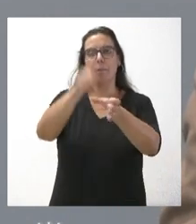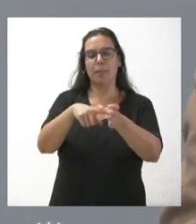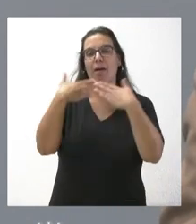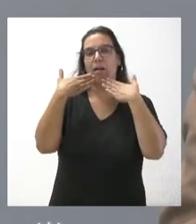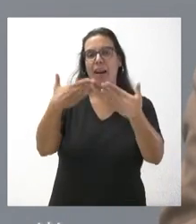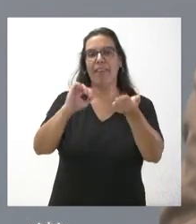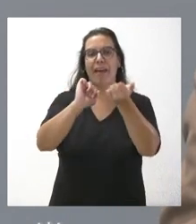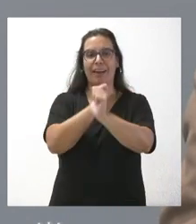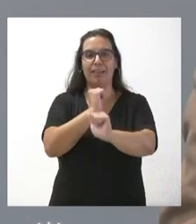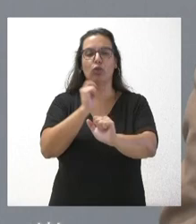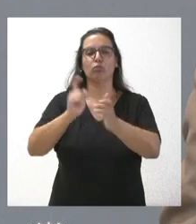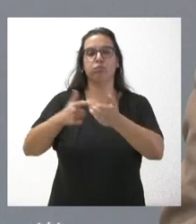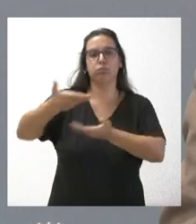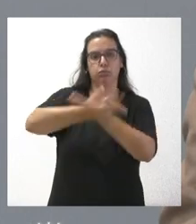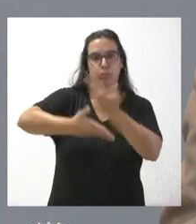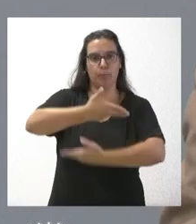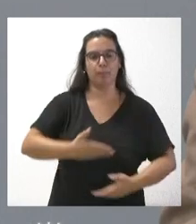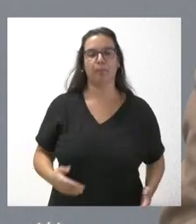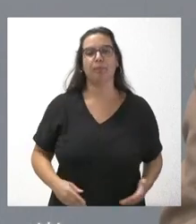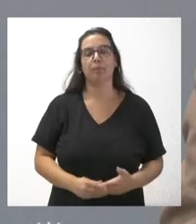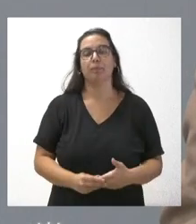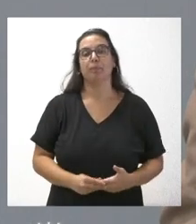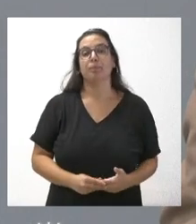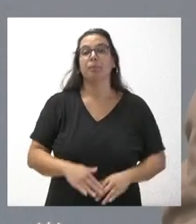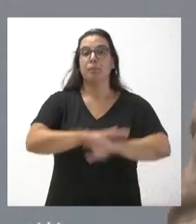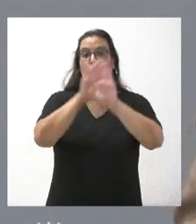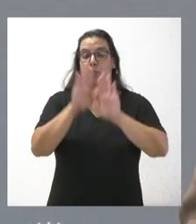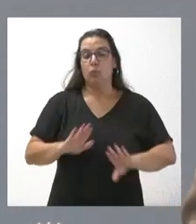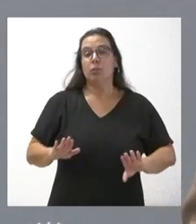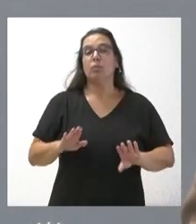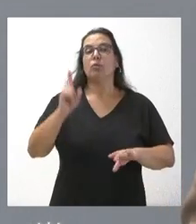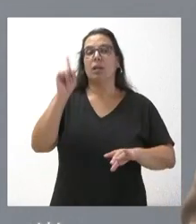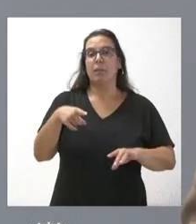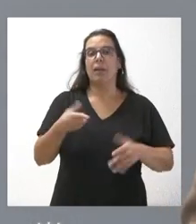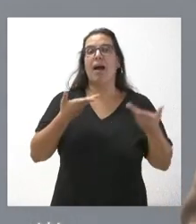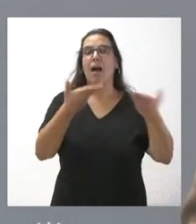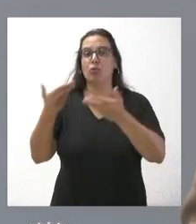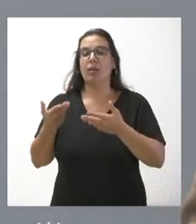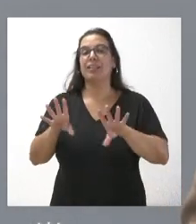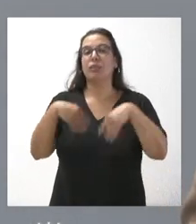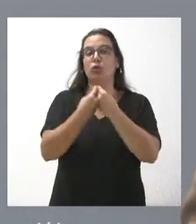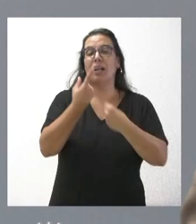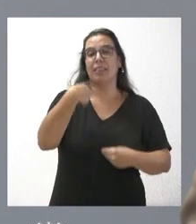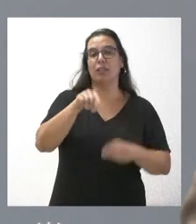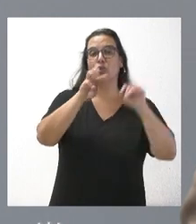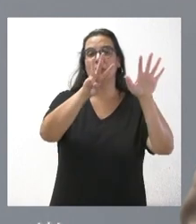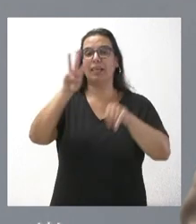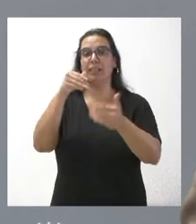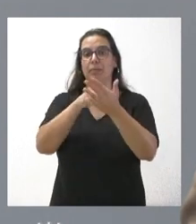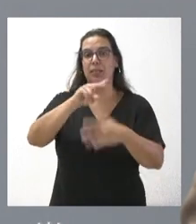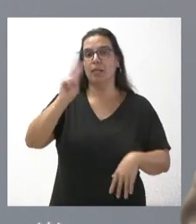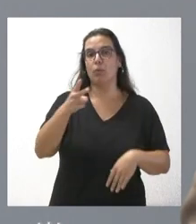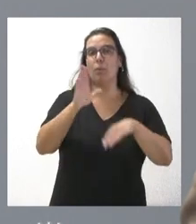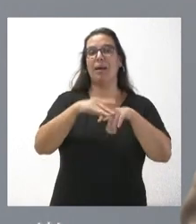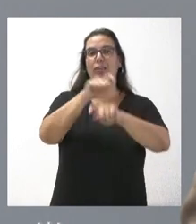de créditos participativos. Señalarles, por último, un conjunto de ayudas de 183.000 euros para clústeres o